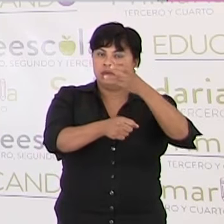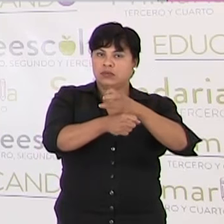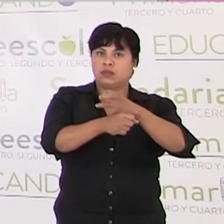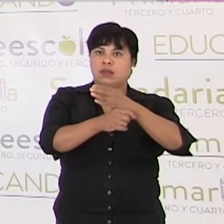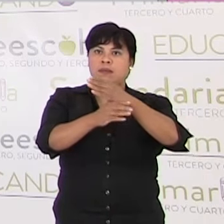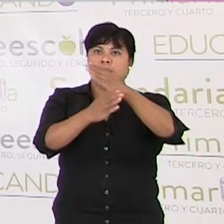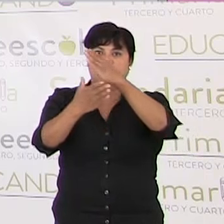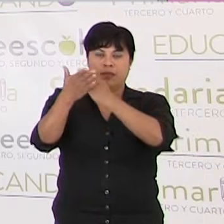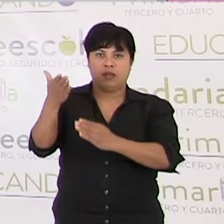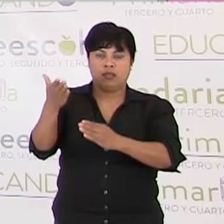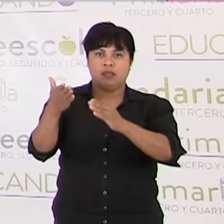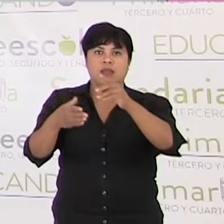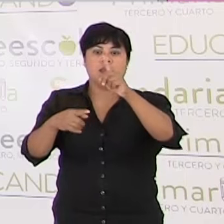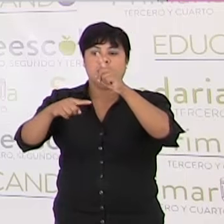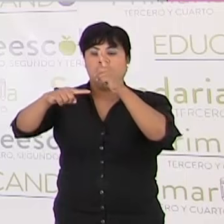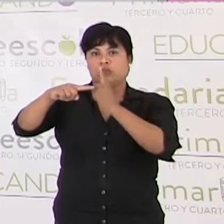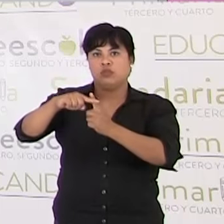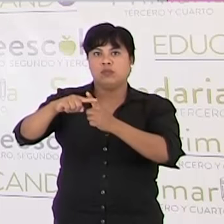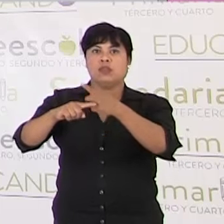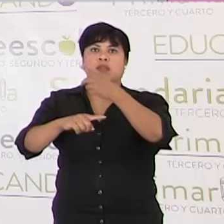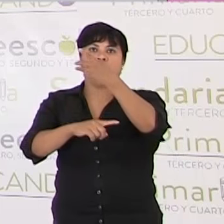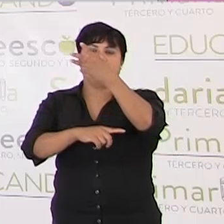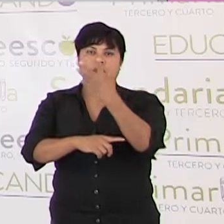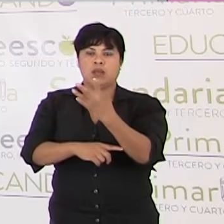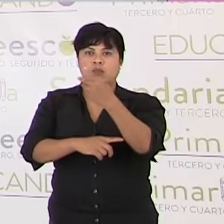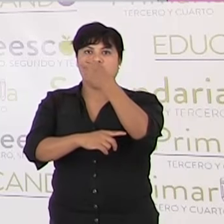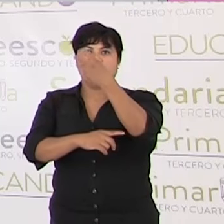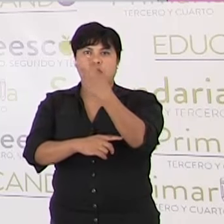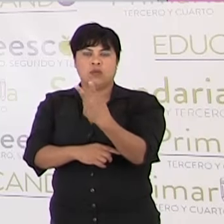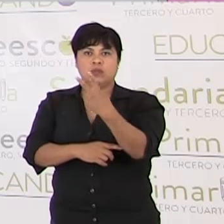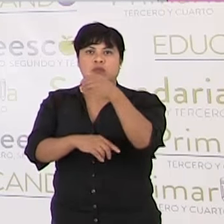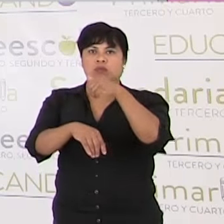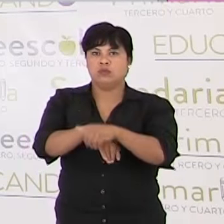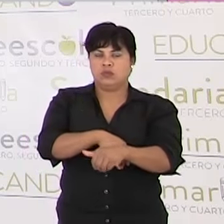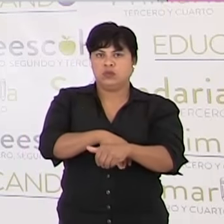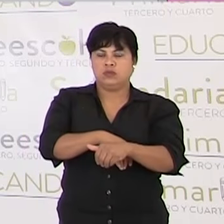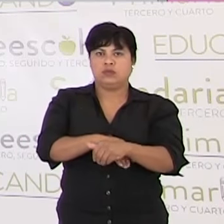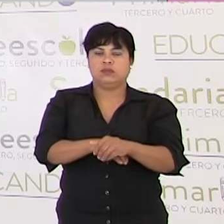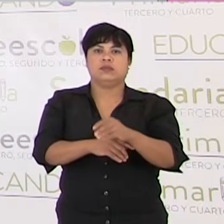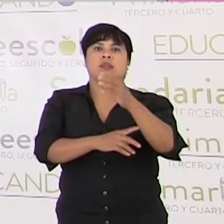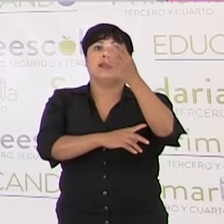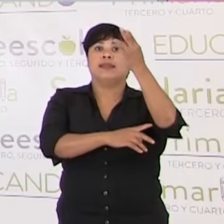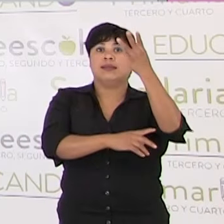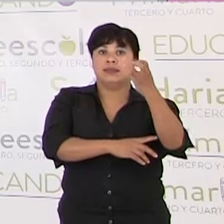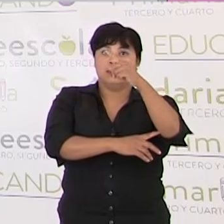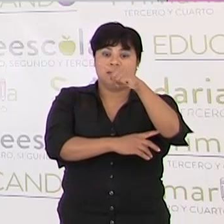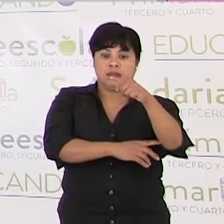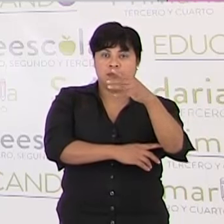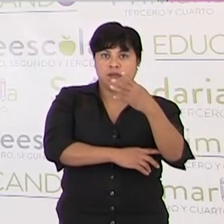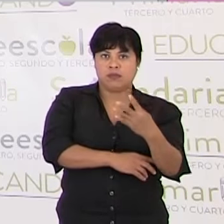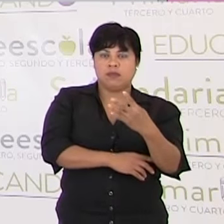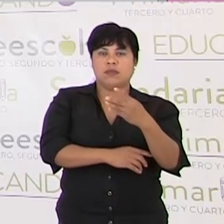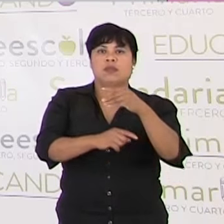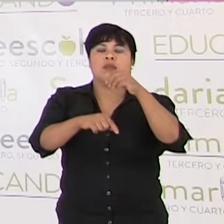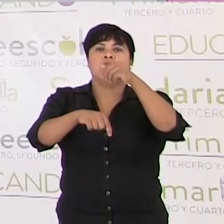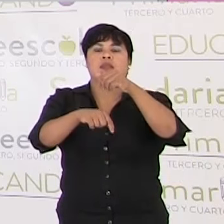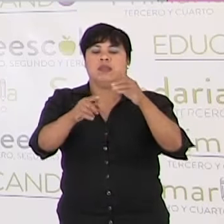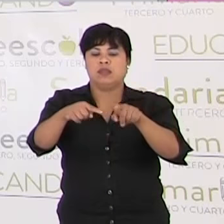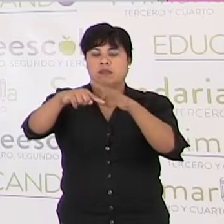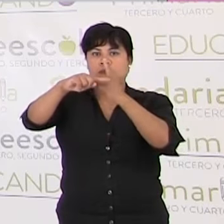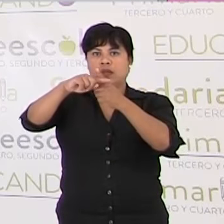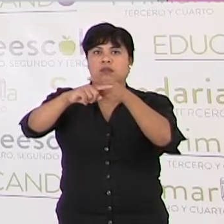parte de la suma del cuadrado de dos números. ¿Sí? La tercera parte de la